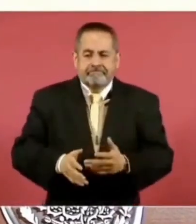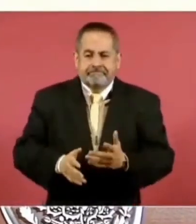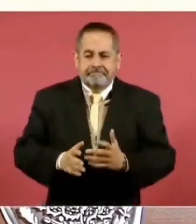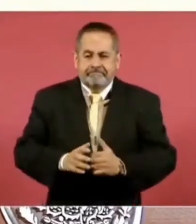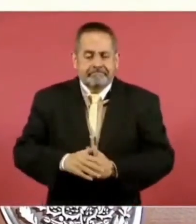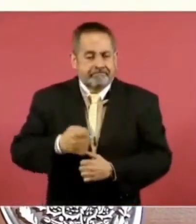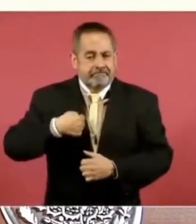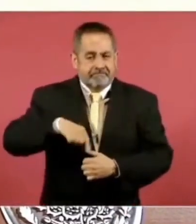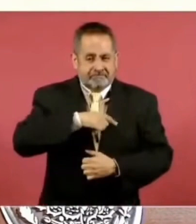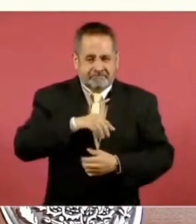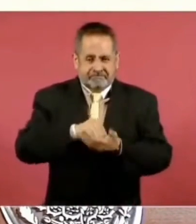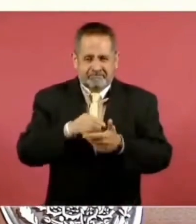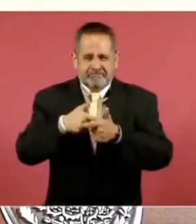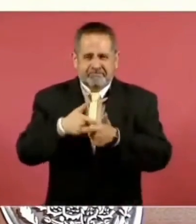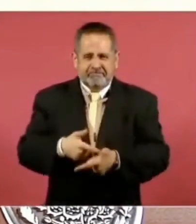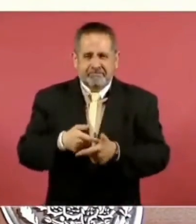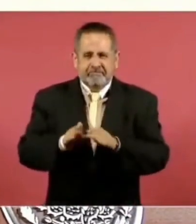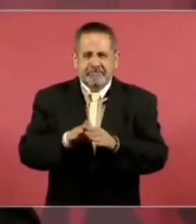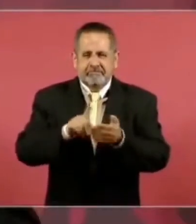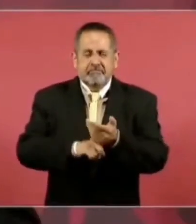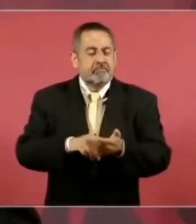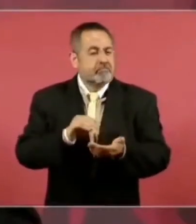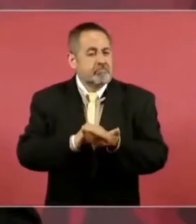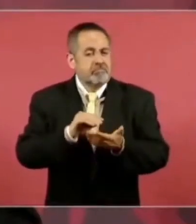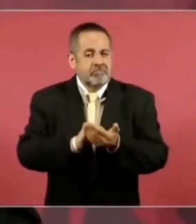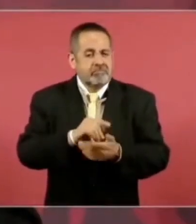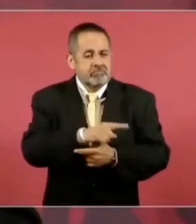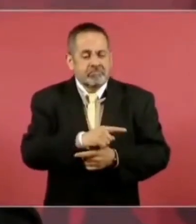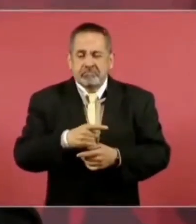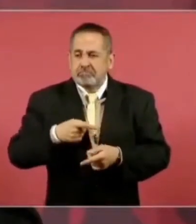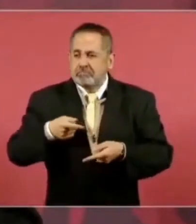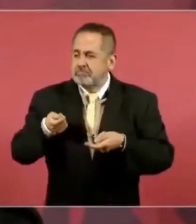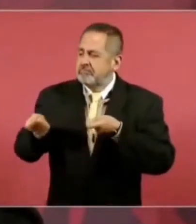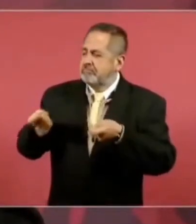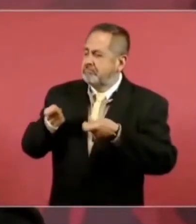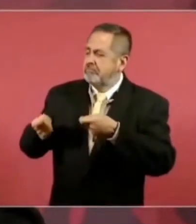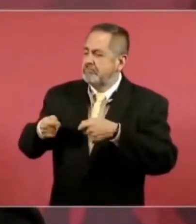nos iban a seguir teniendo de rehenes.